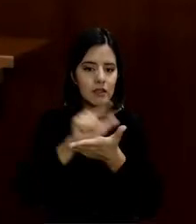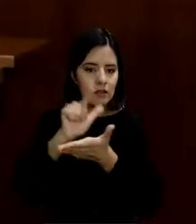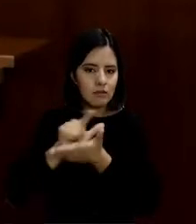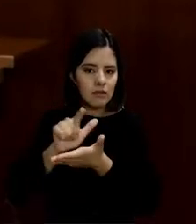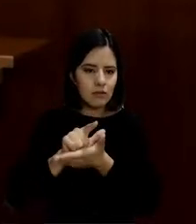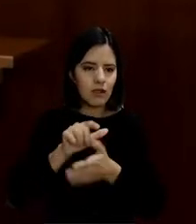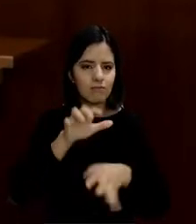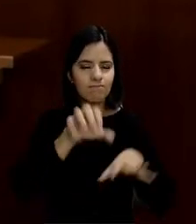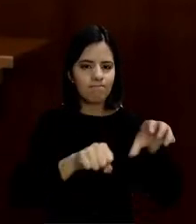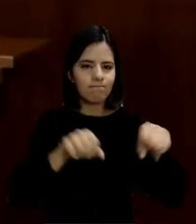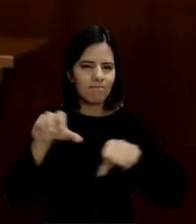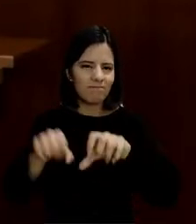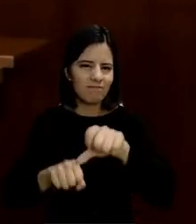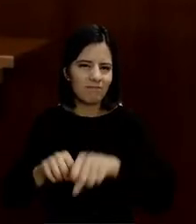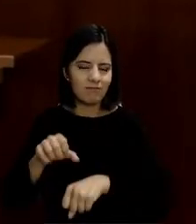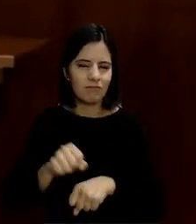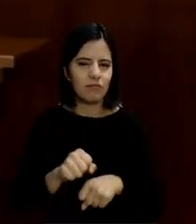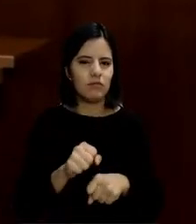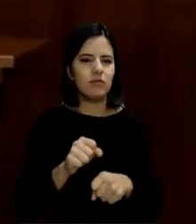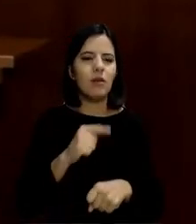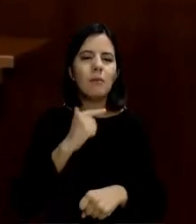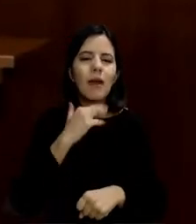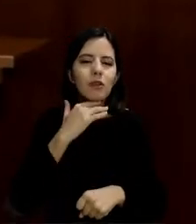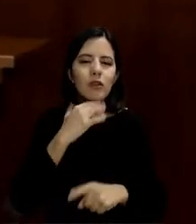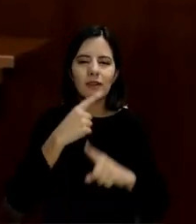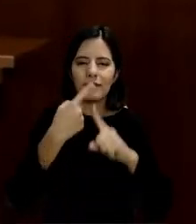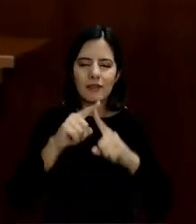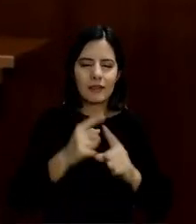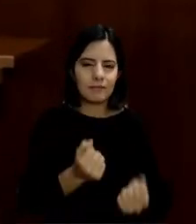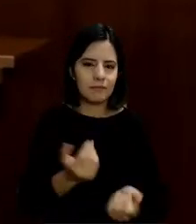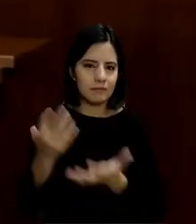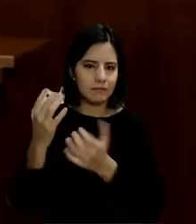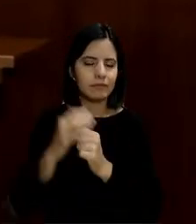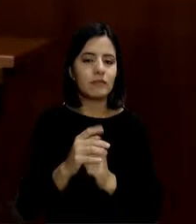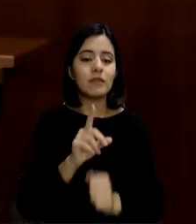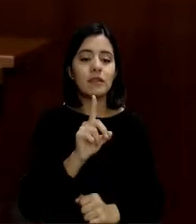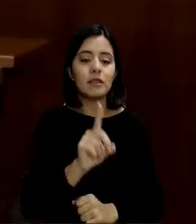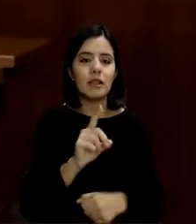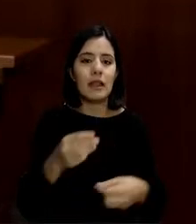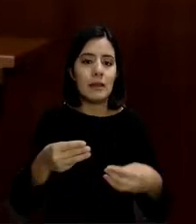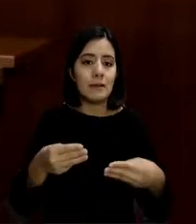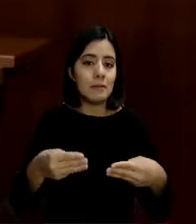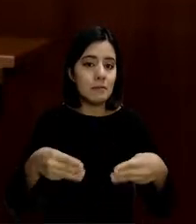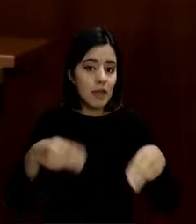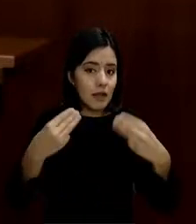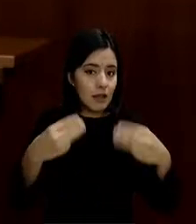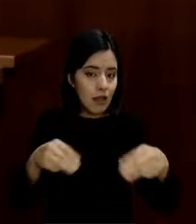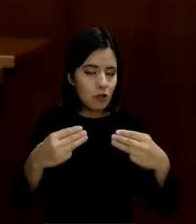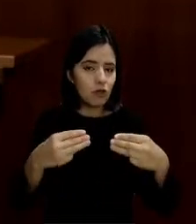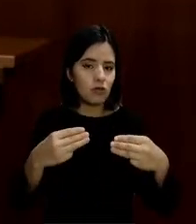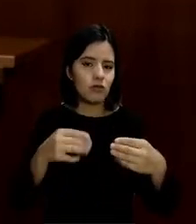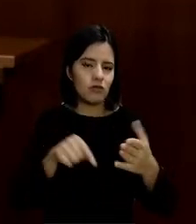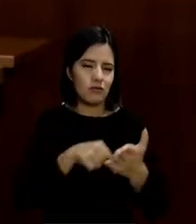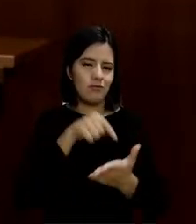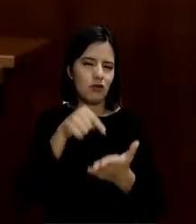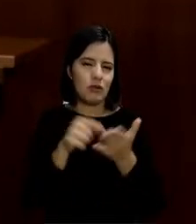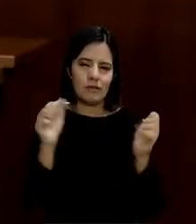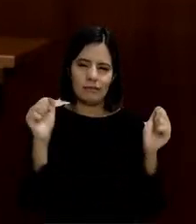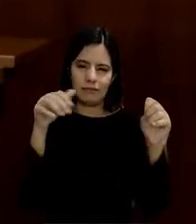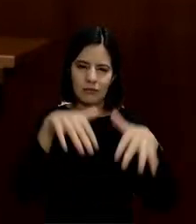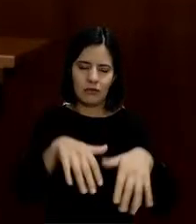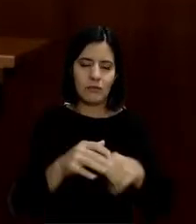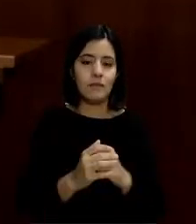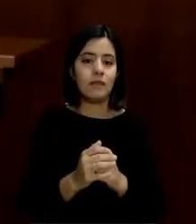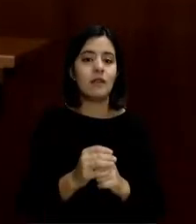tratamiento y disposición final de residuos. D. Mercados y central de abasto. E.